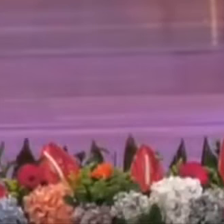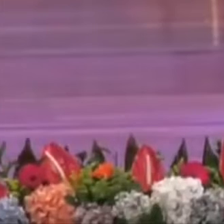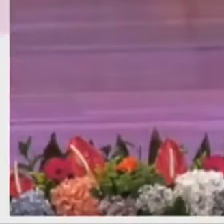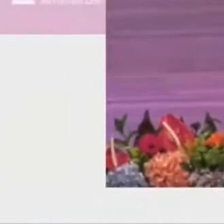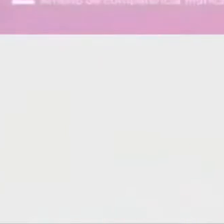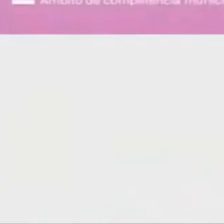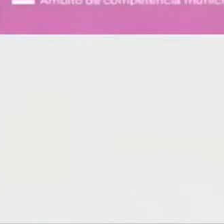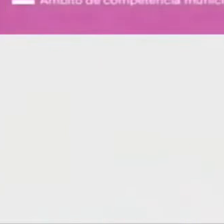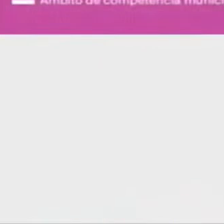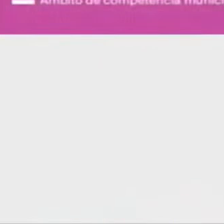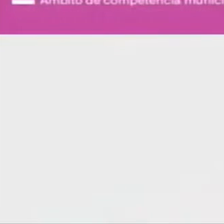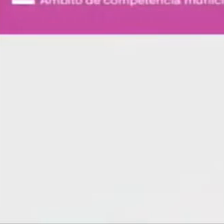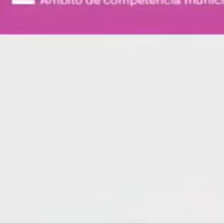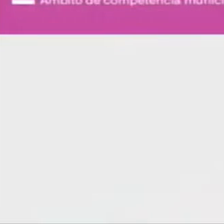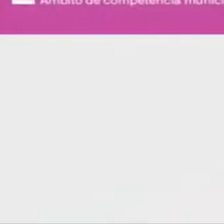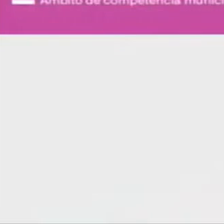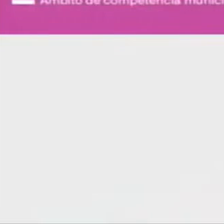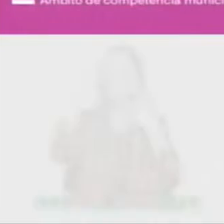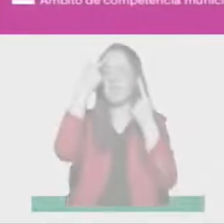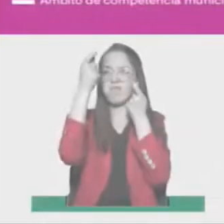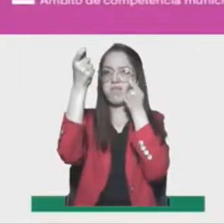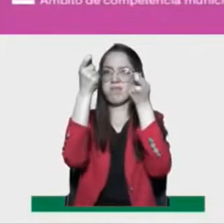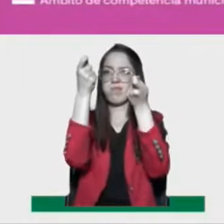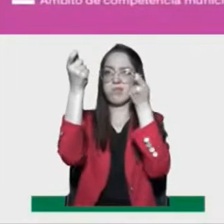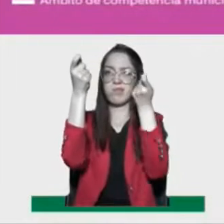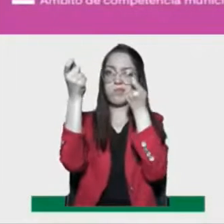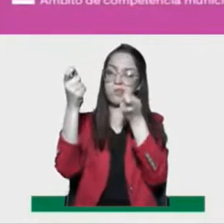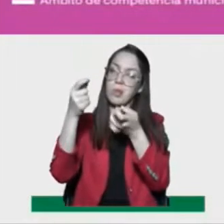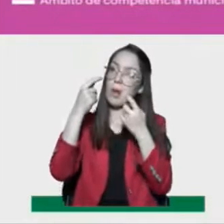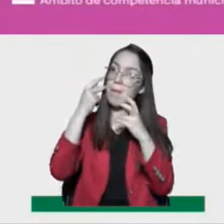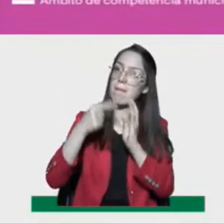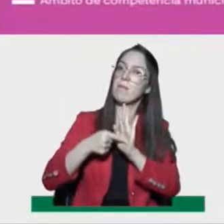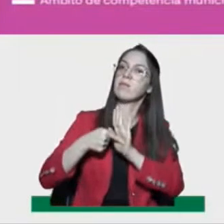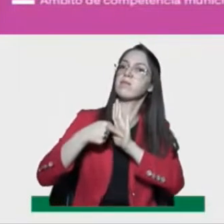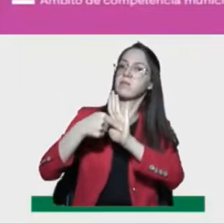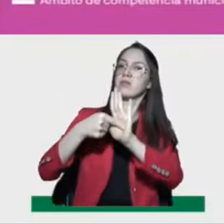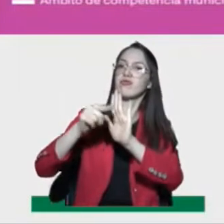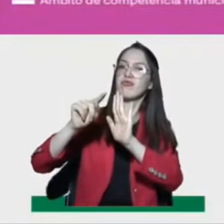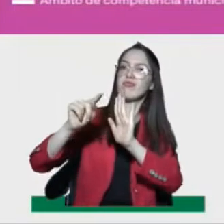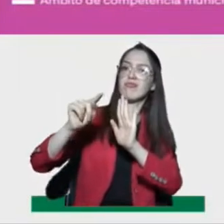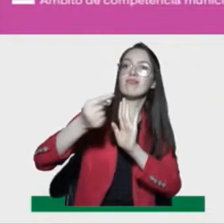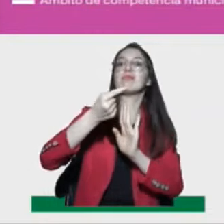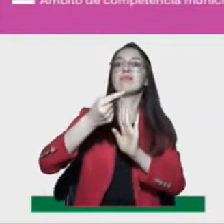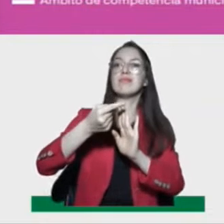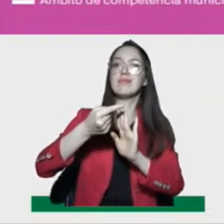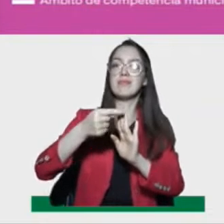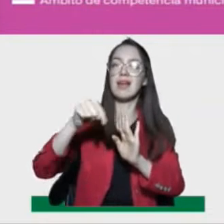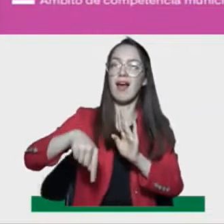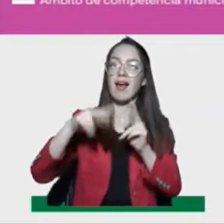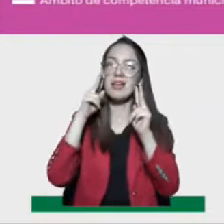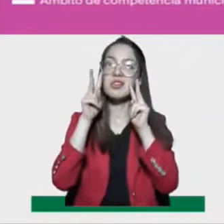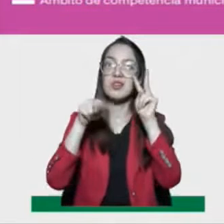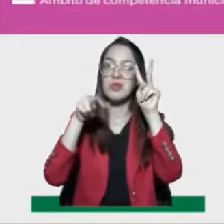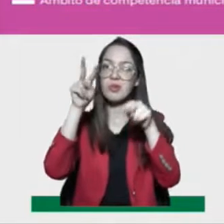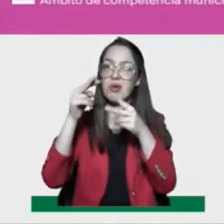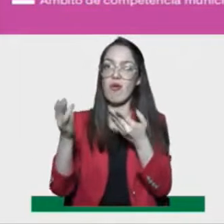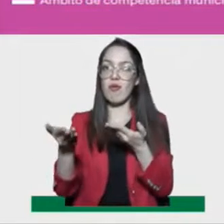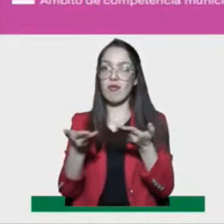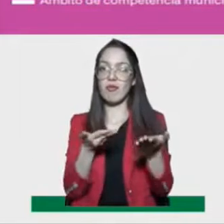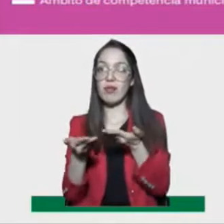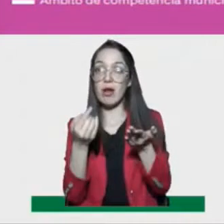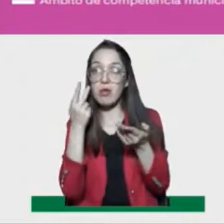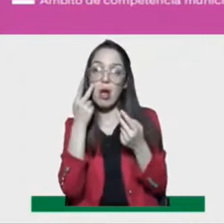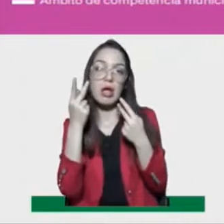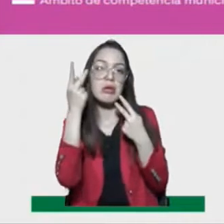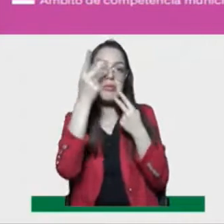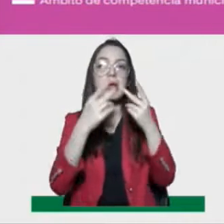a toda la estrategia que estamos haciendo de posicionamiento del turismo, no solamente desde un turismo de oferta local,